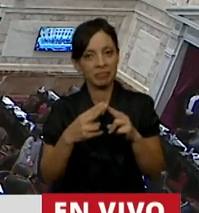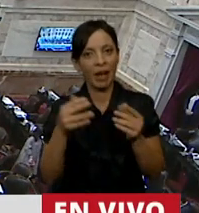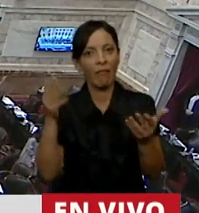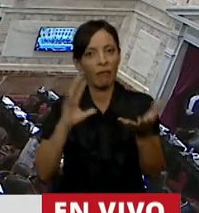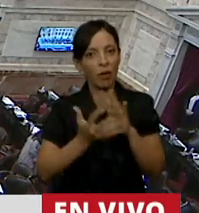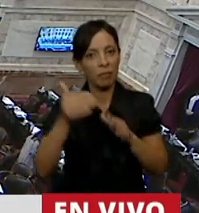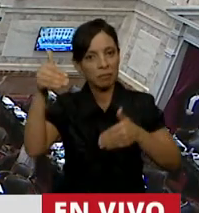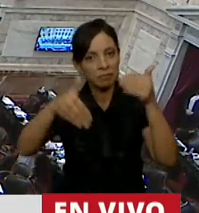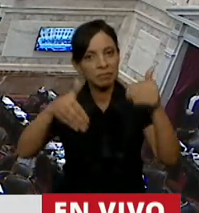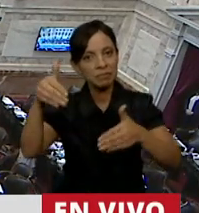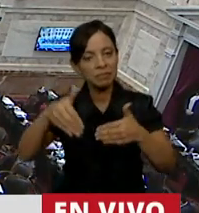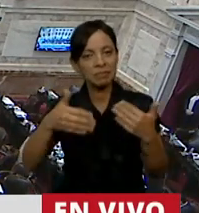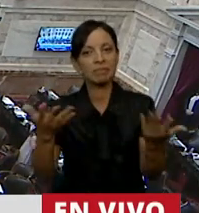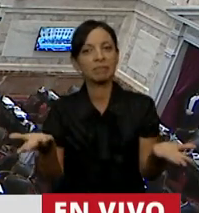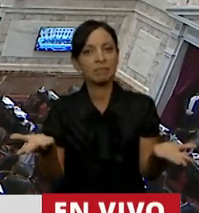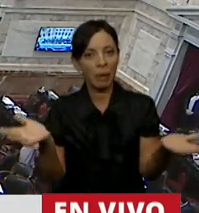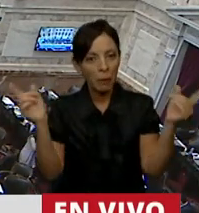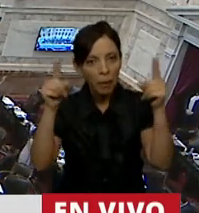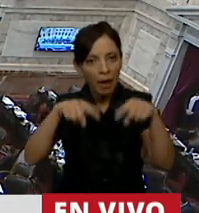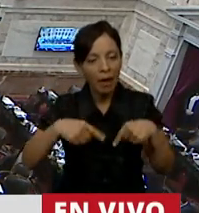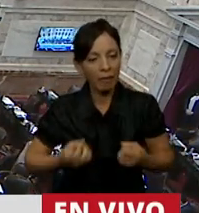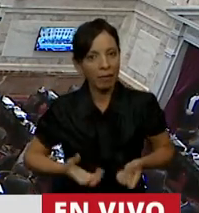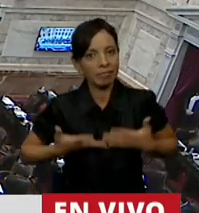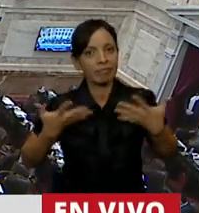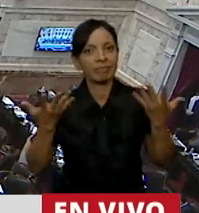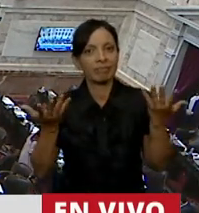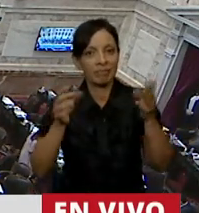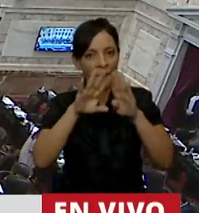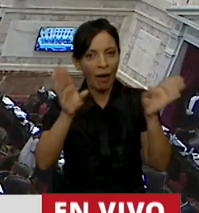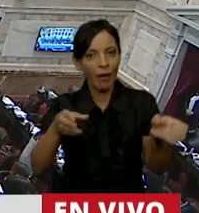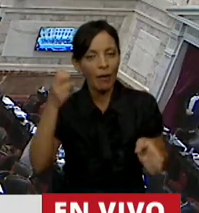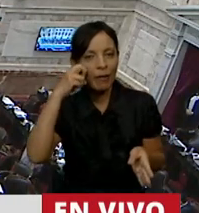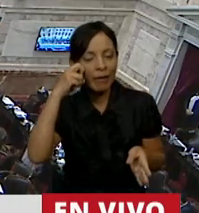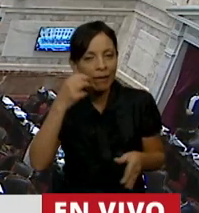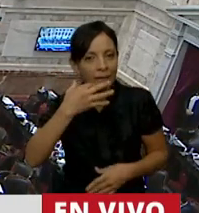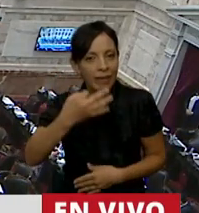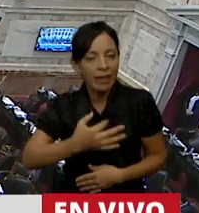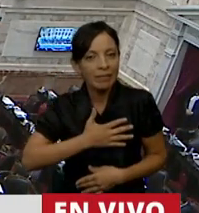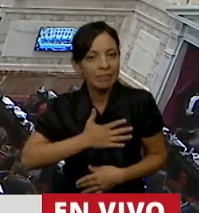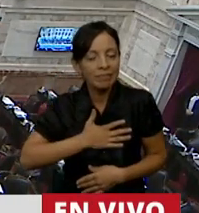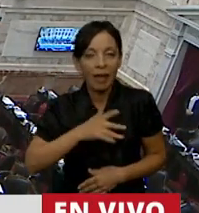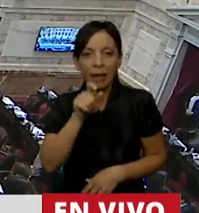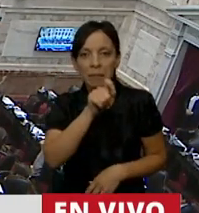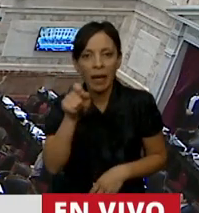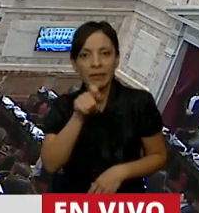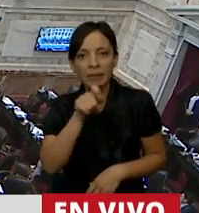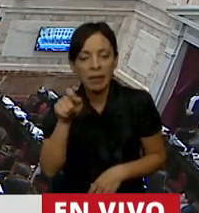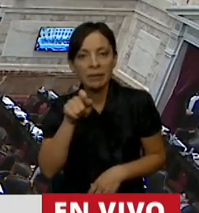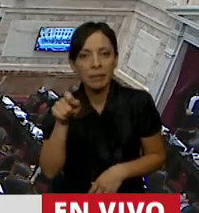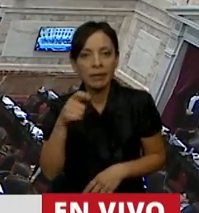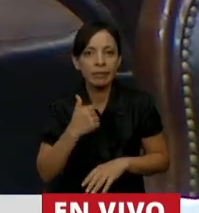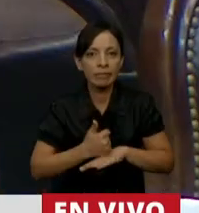presencial revitalizando este Congreso. Así que la verdad que luego de meses de